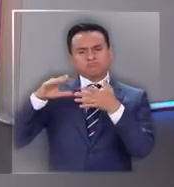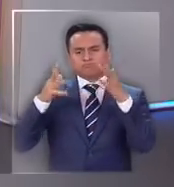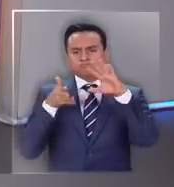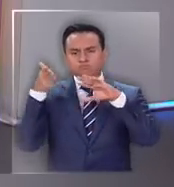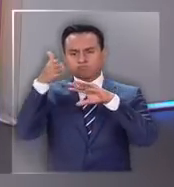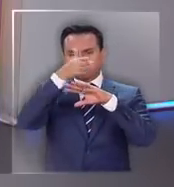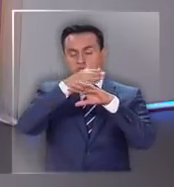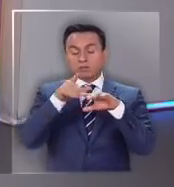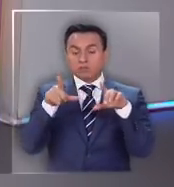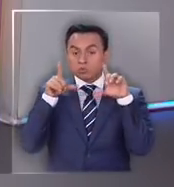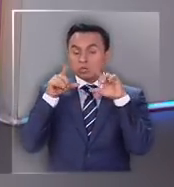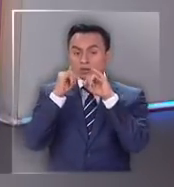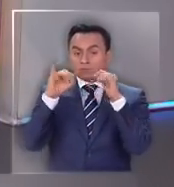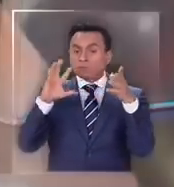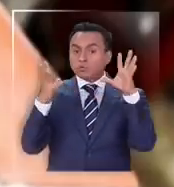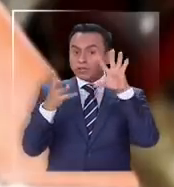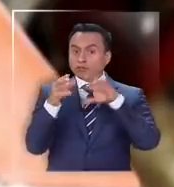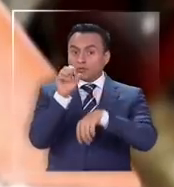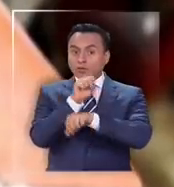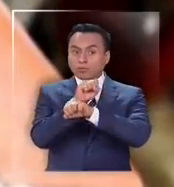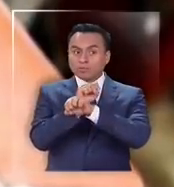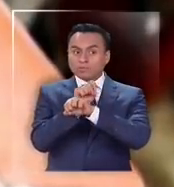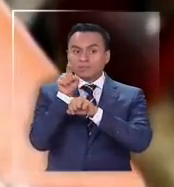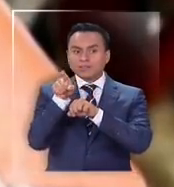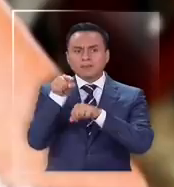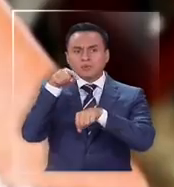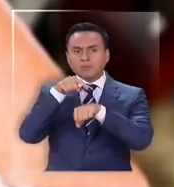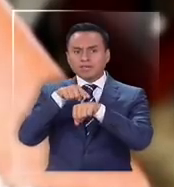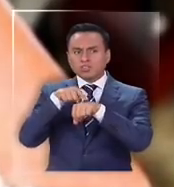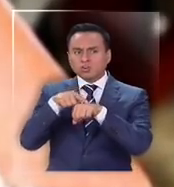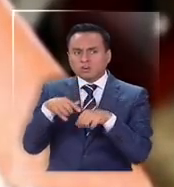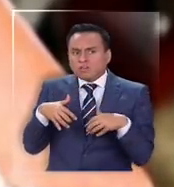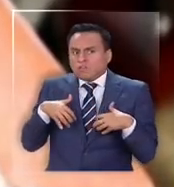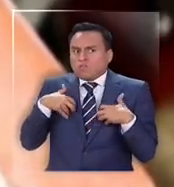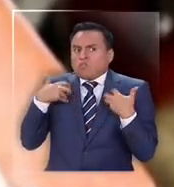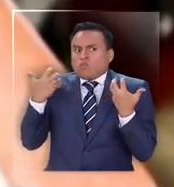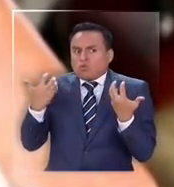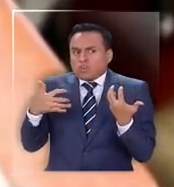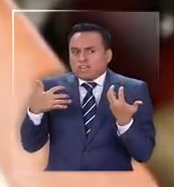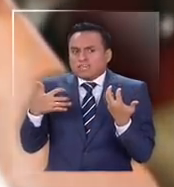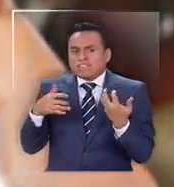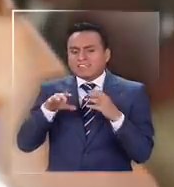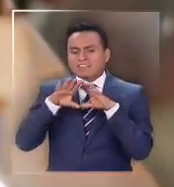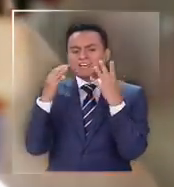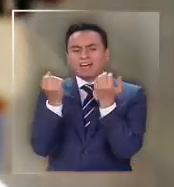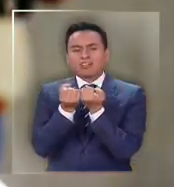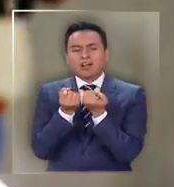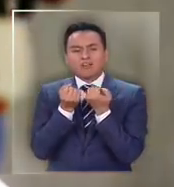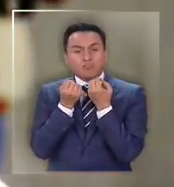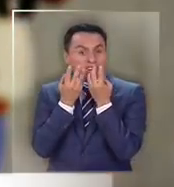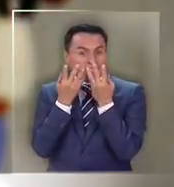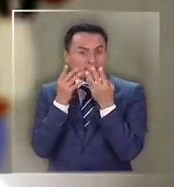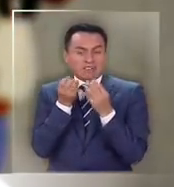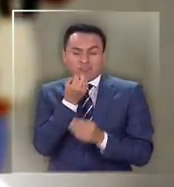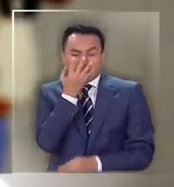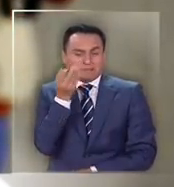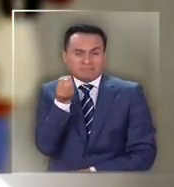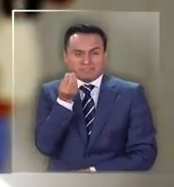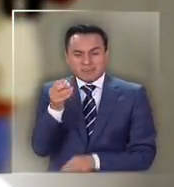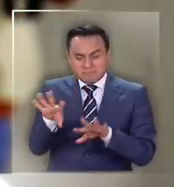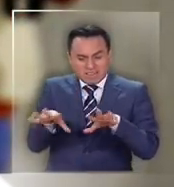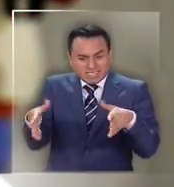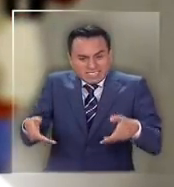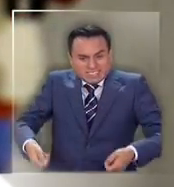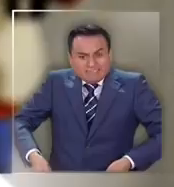internacional, una figura del fútbol mundial que tuvo su momento de furia en el estadio de la Florida intentando lanzar esa